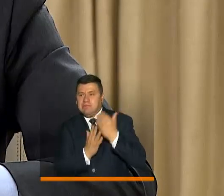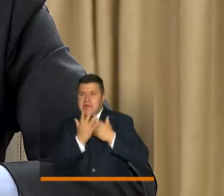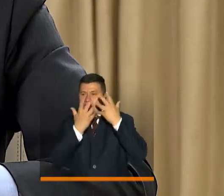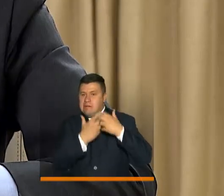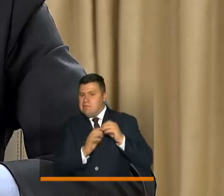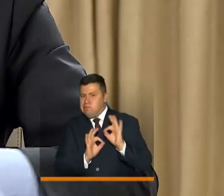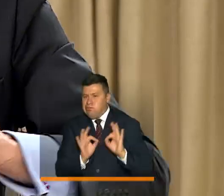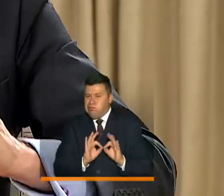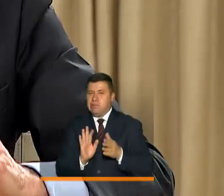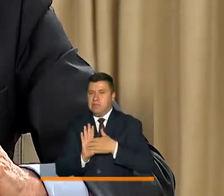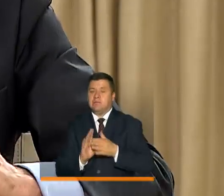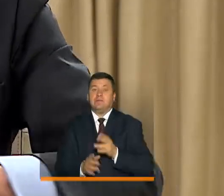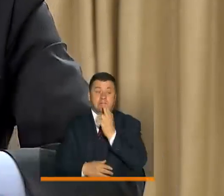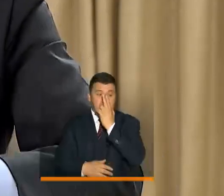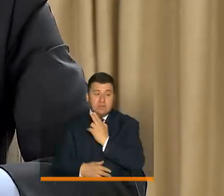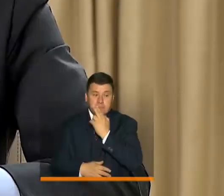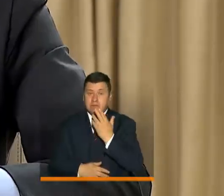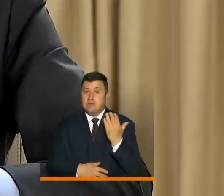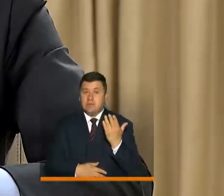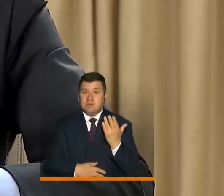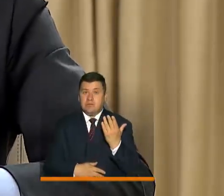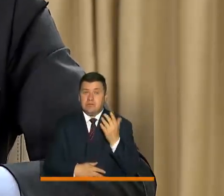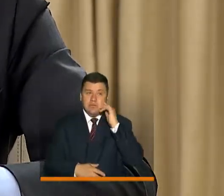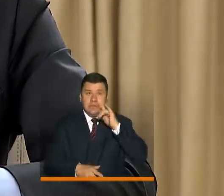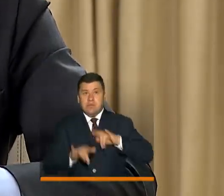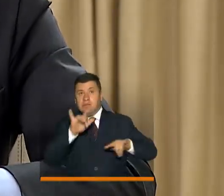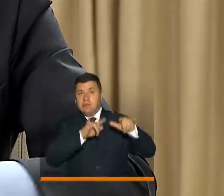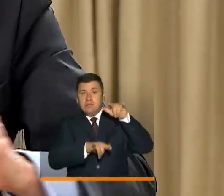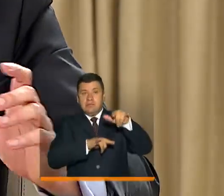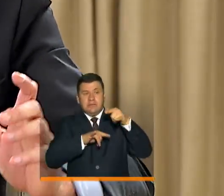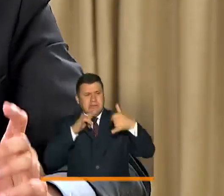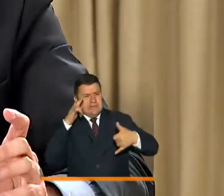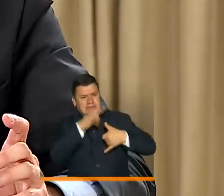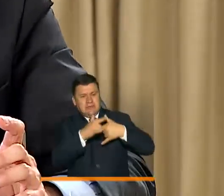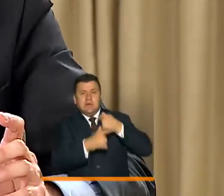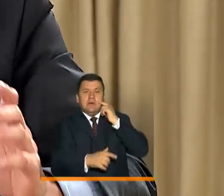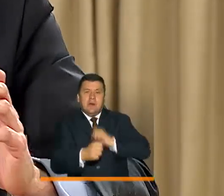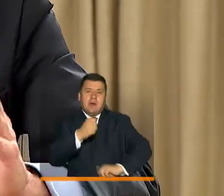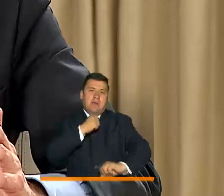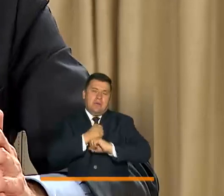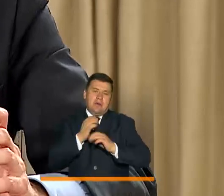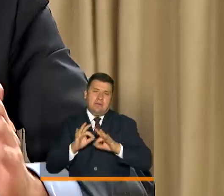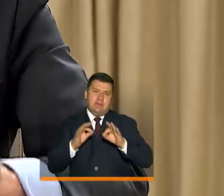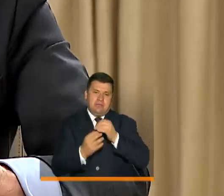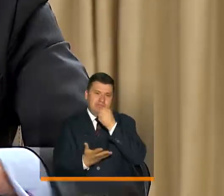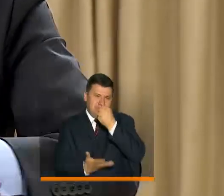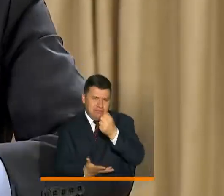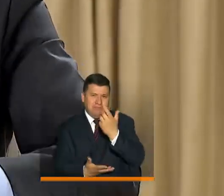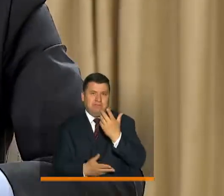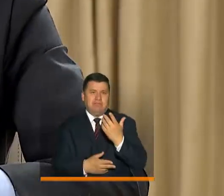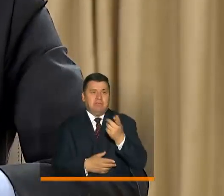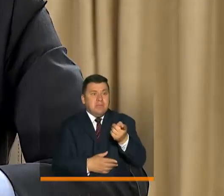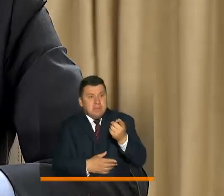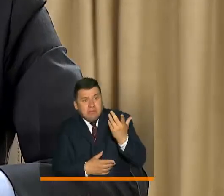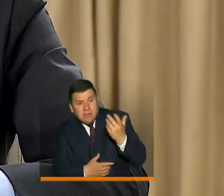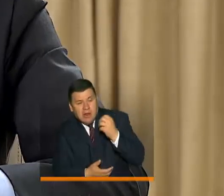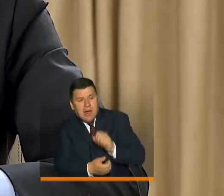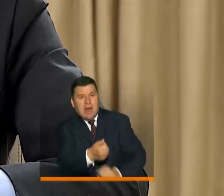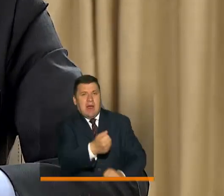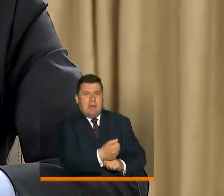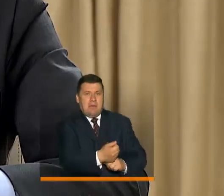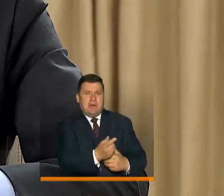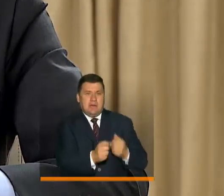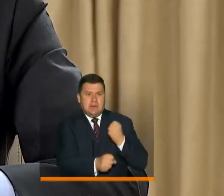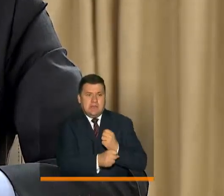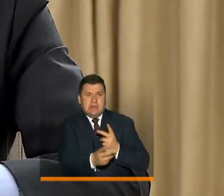bioseguridad. El compromiso entonces con el sector del turismo incluye el apoyo económico e incentivos al sector para